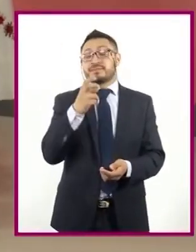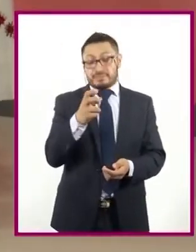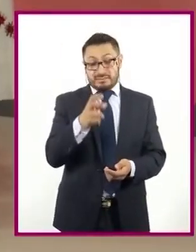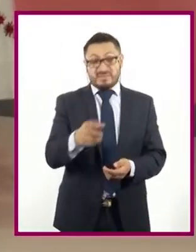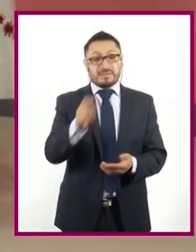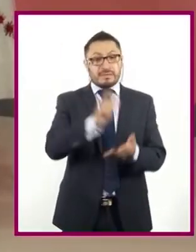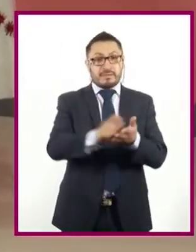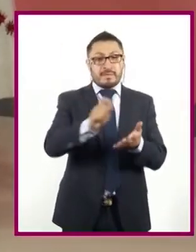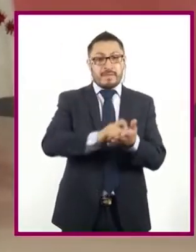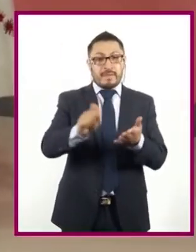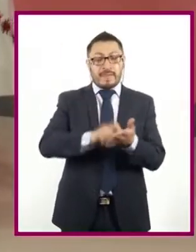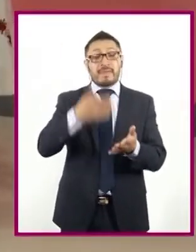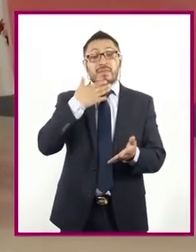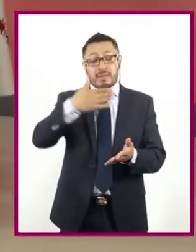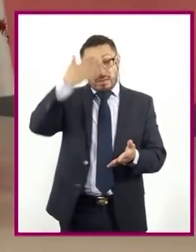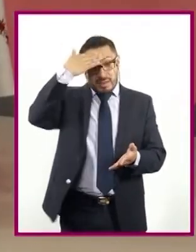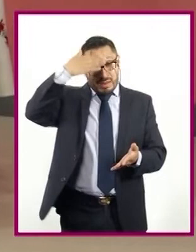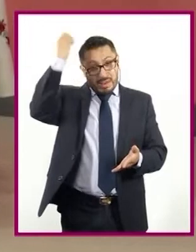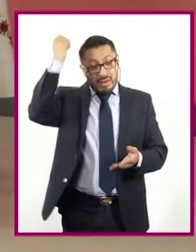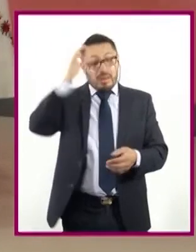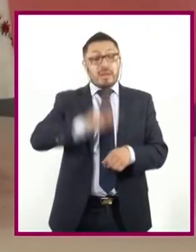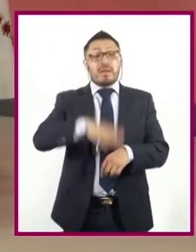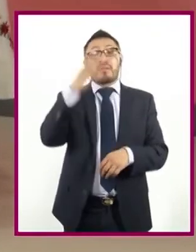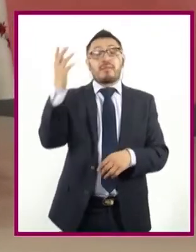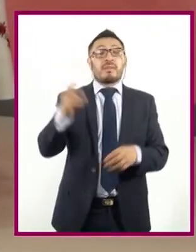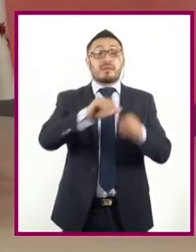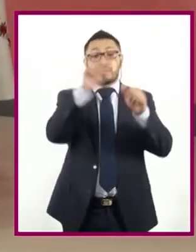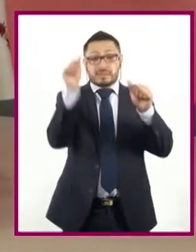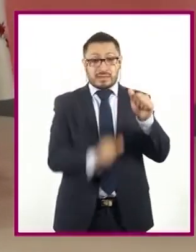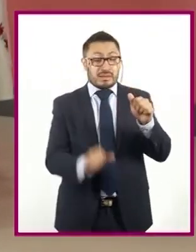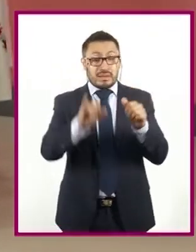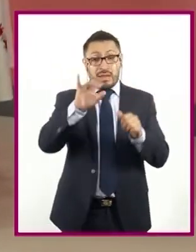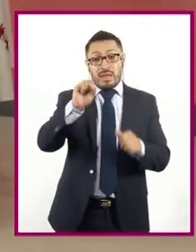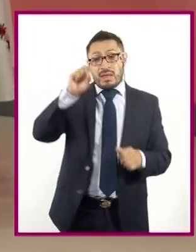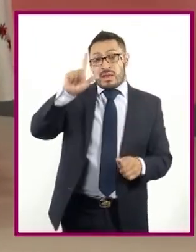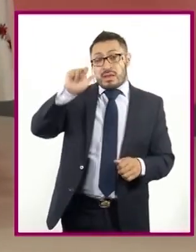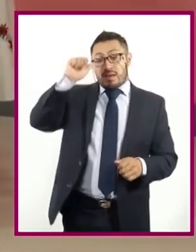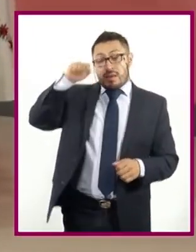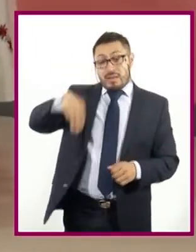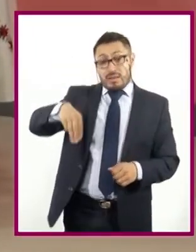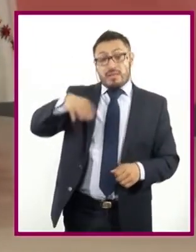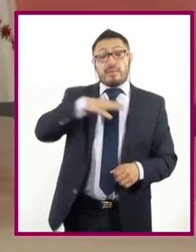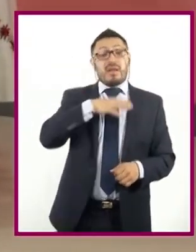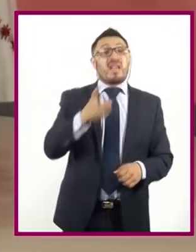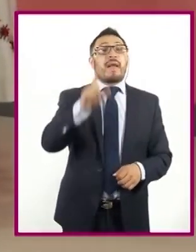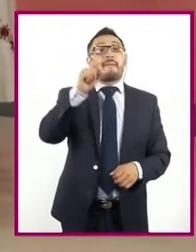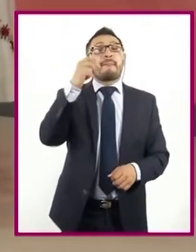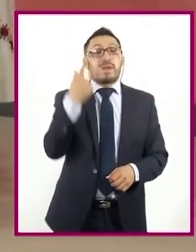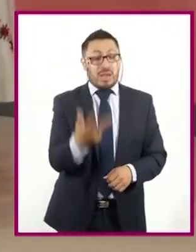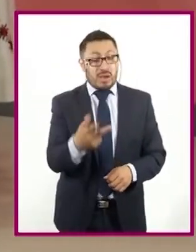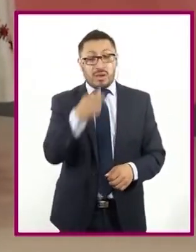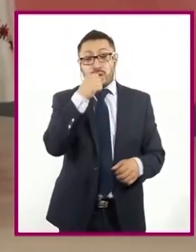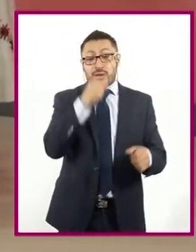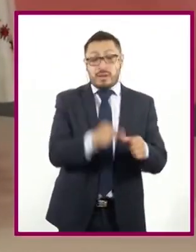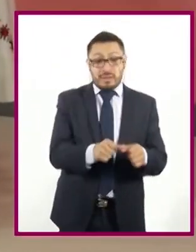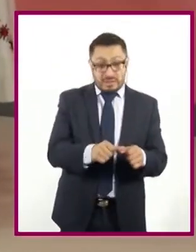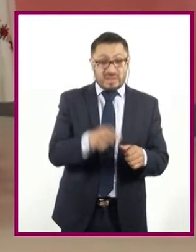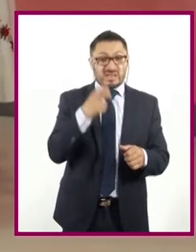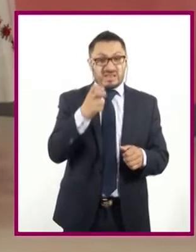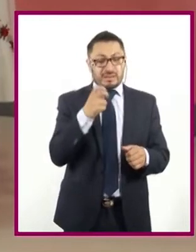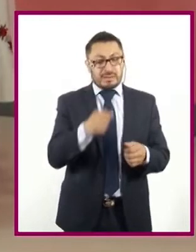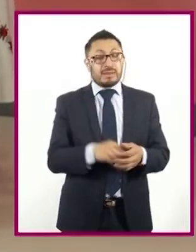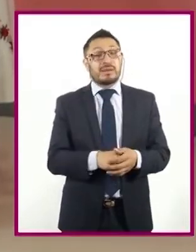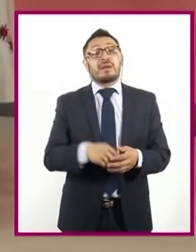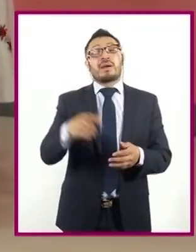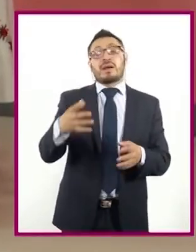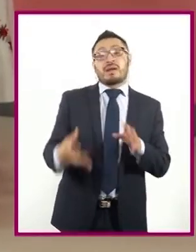escritura árabe es el principal arte islámico, ya que está basada en 28 letras del alfabeto árabe